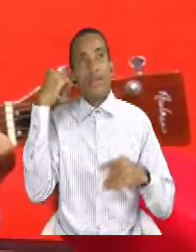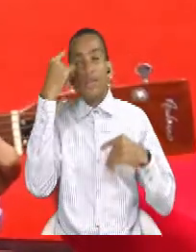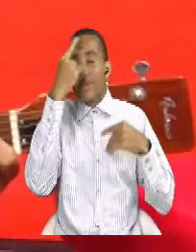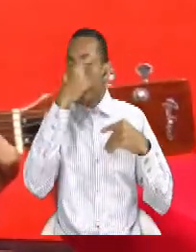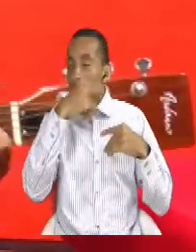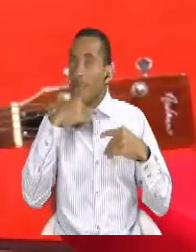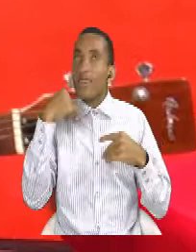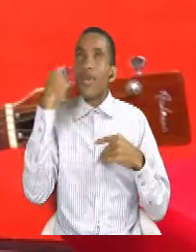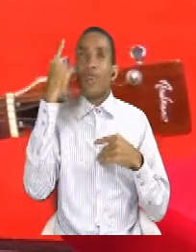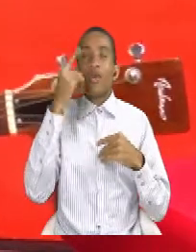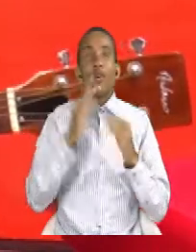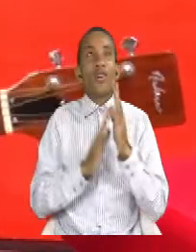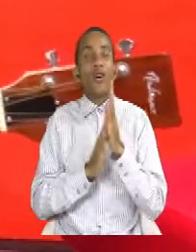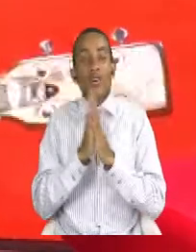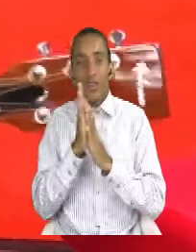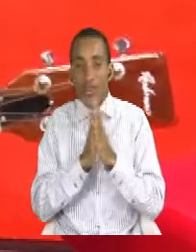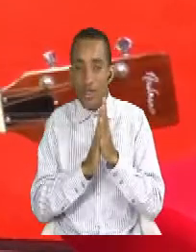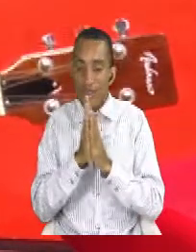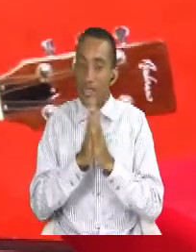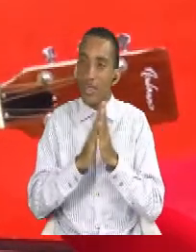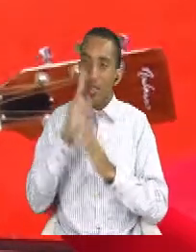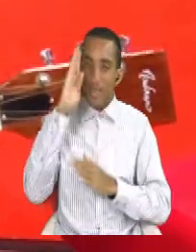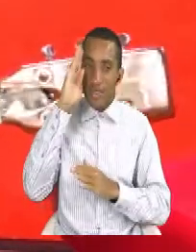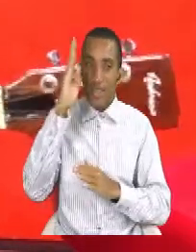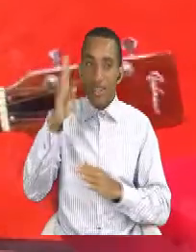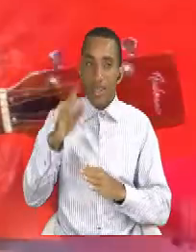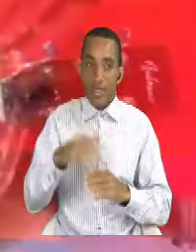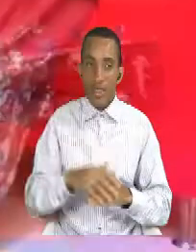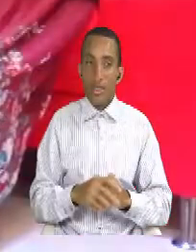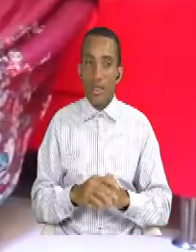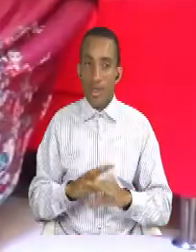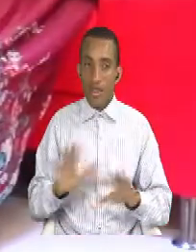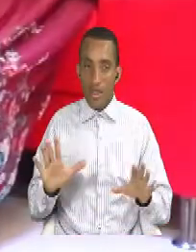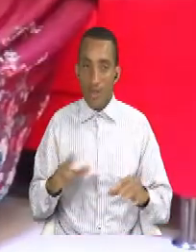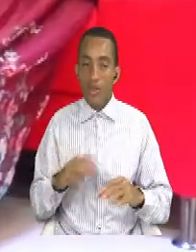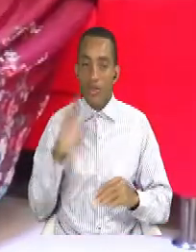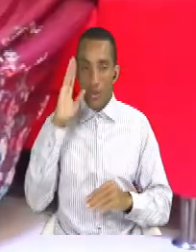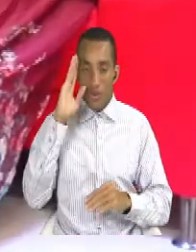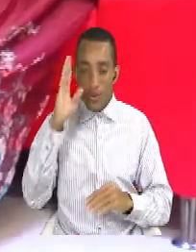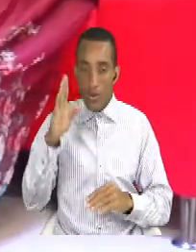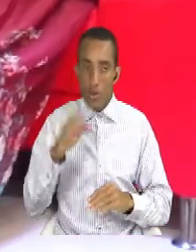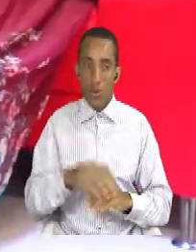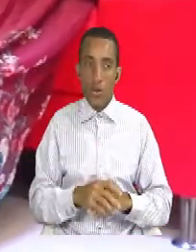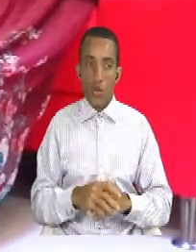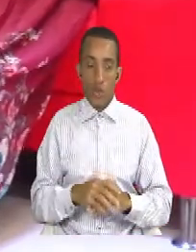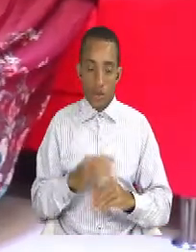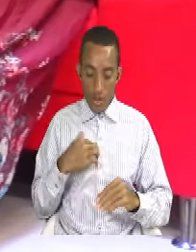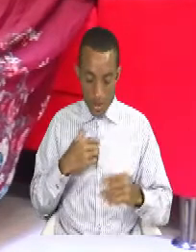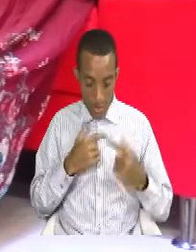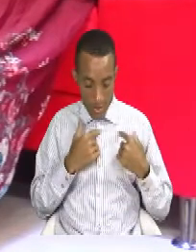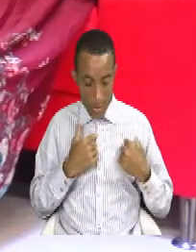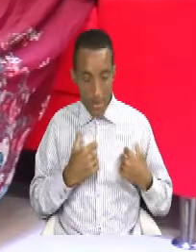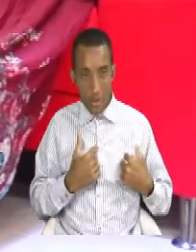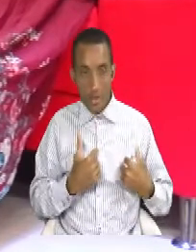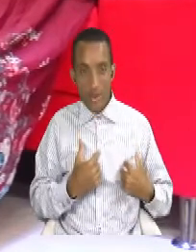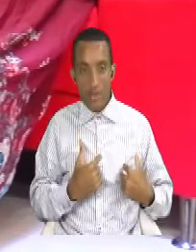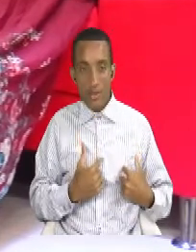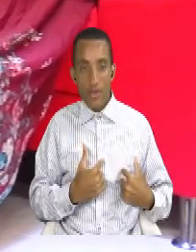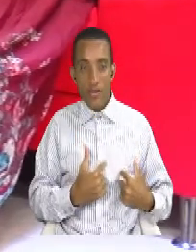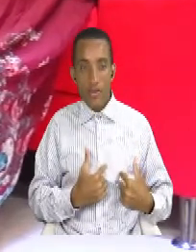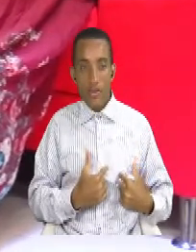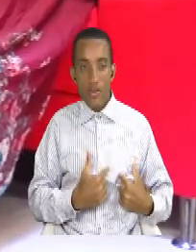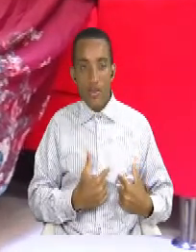cara color esperanza, tentar al futuro con el